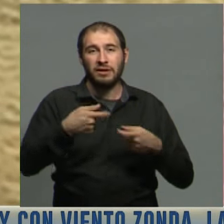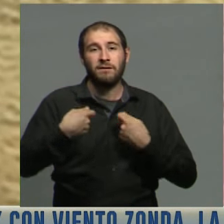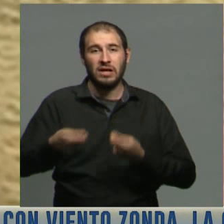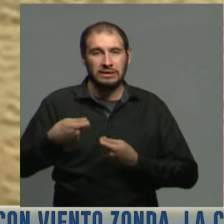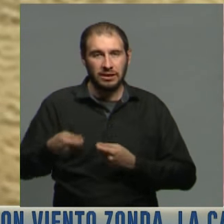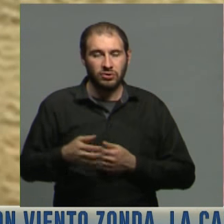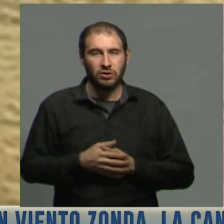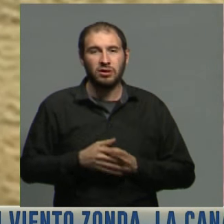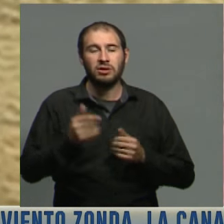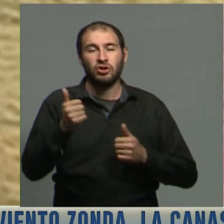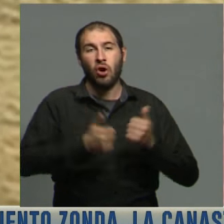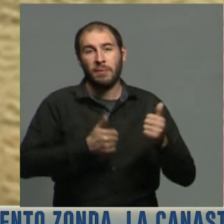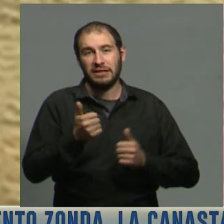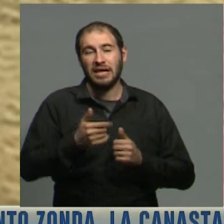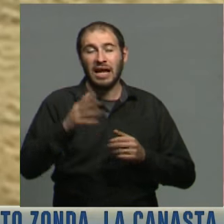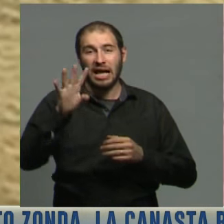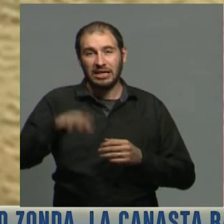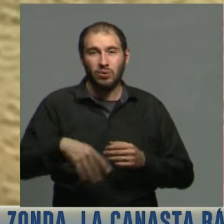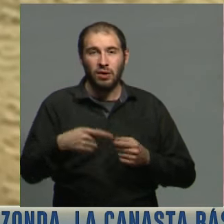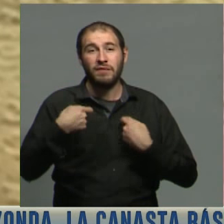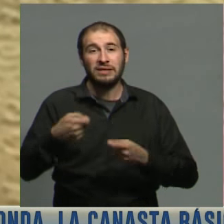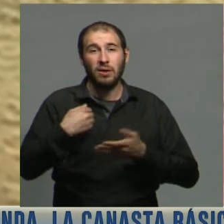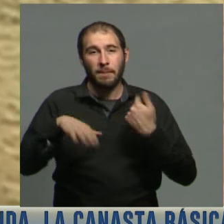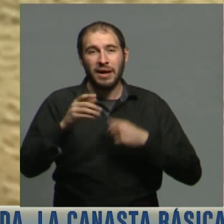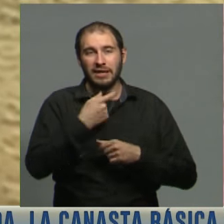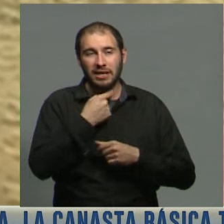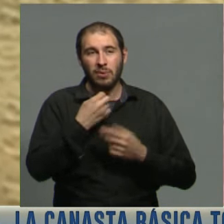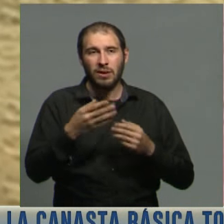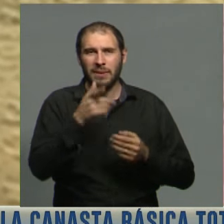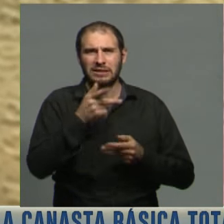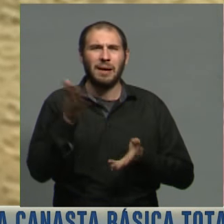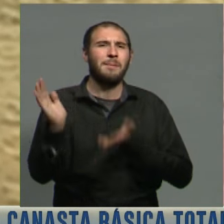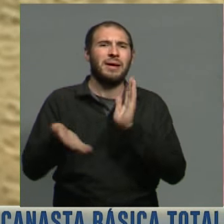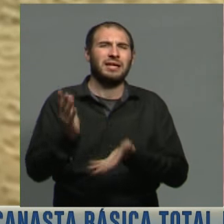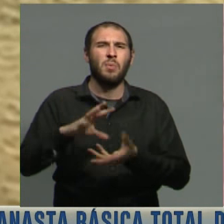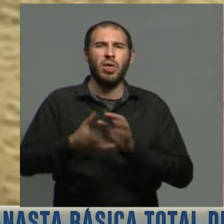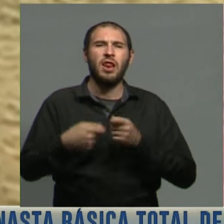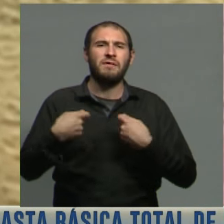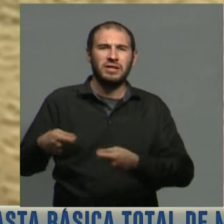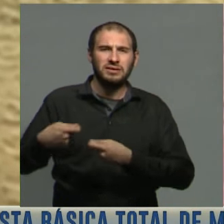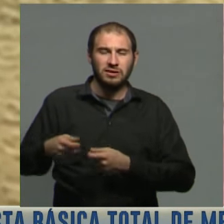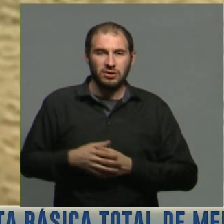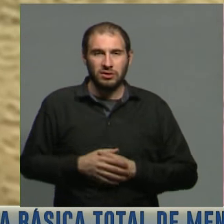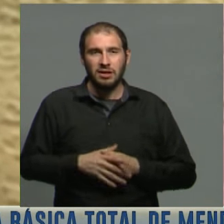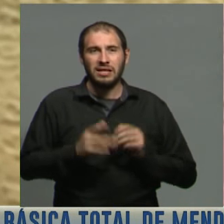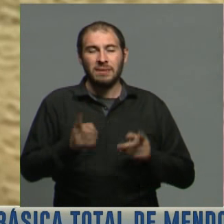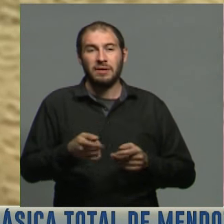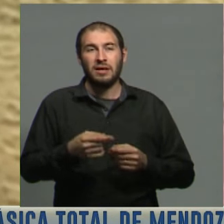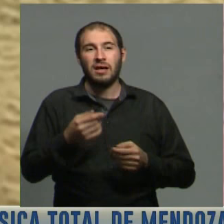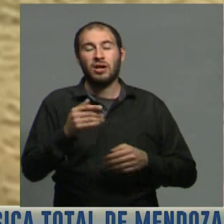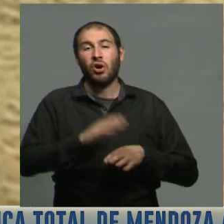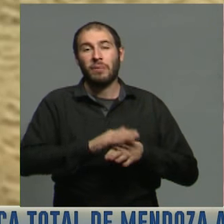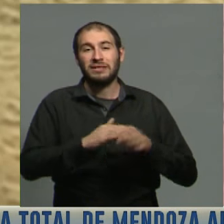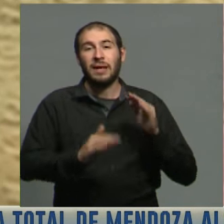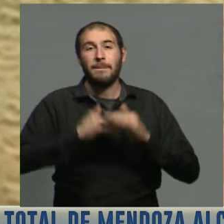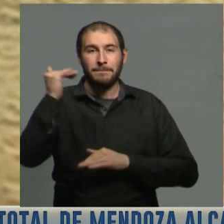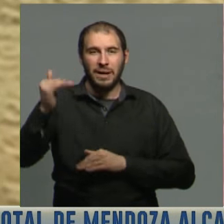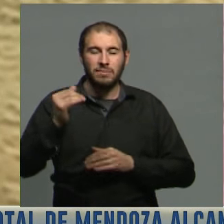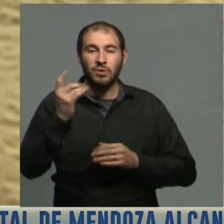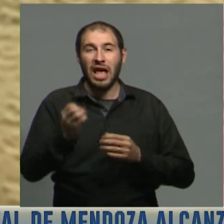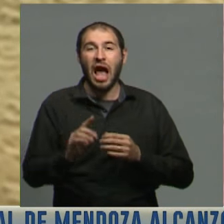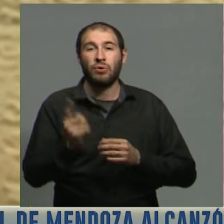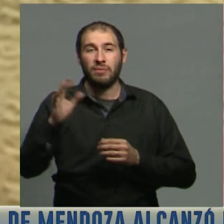financiación y de competencias. Cataluña quería una mejor financiación porque se sentía maltratada con el modelo de financiación y porque quería una más competencias porque el Estatuto de